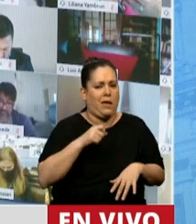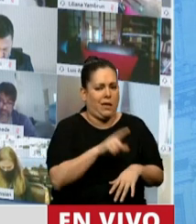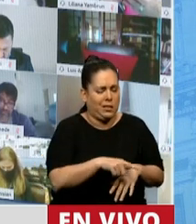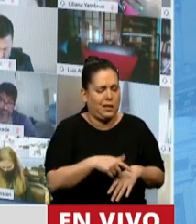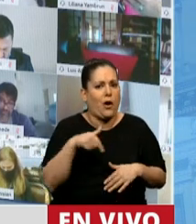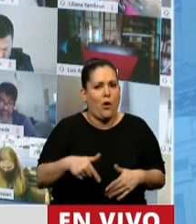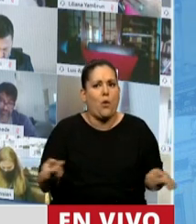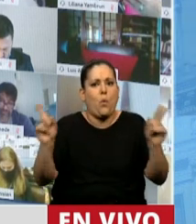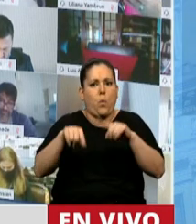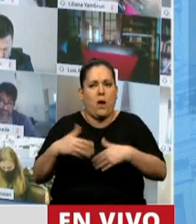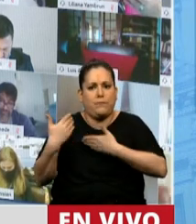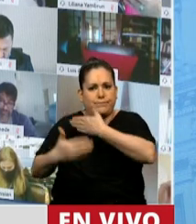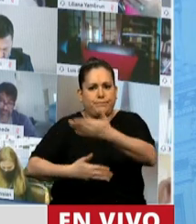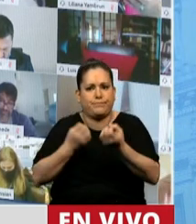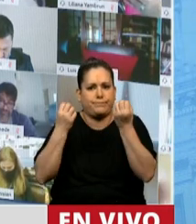señor